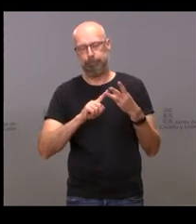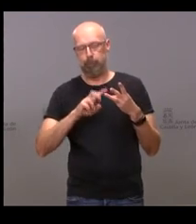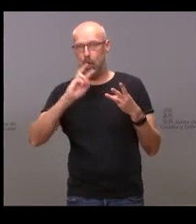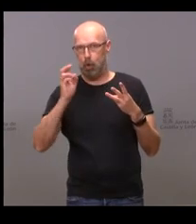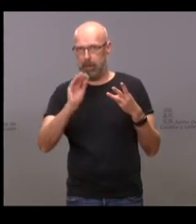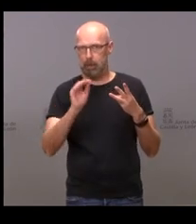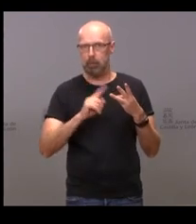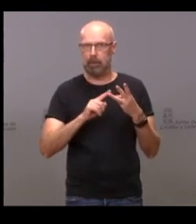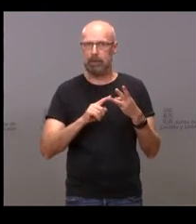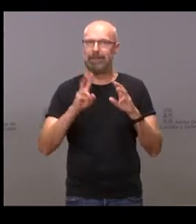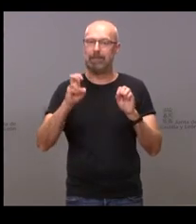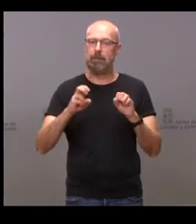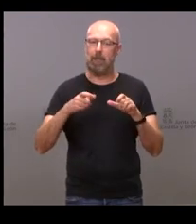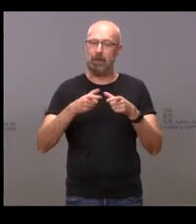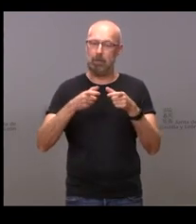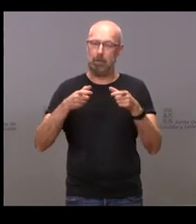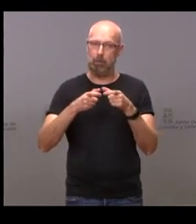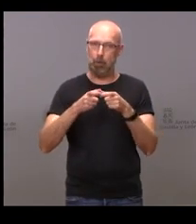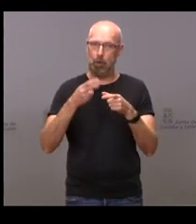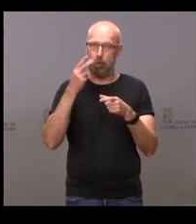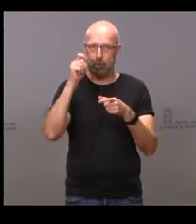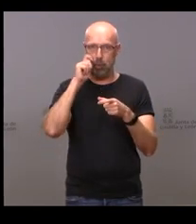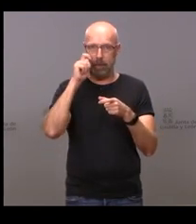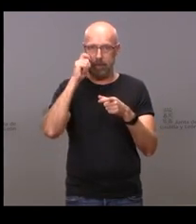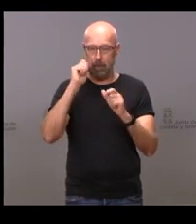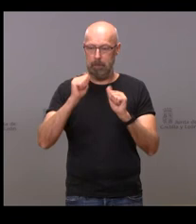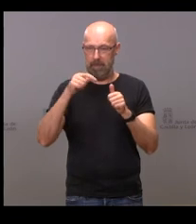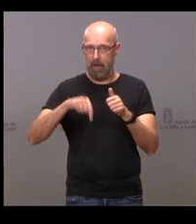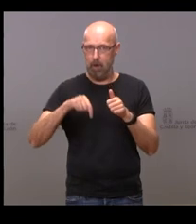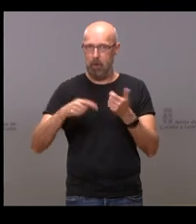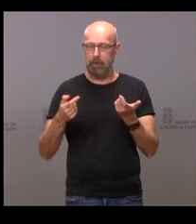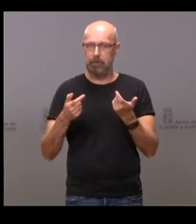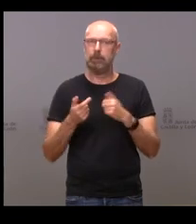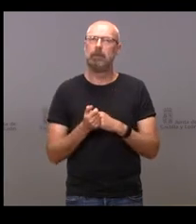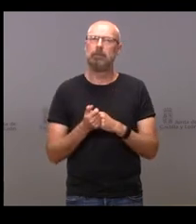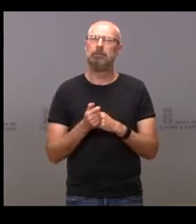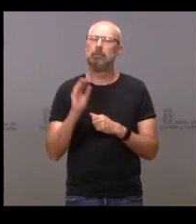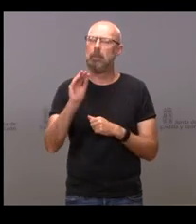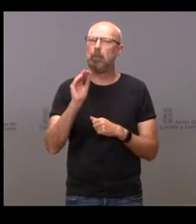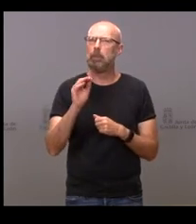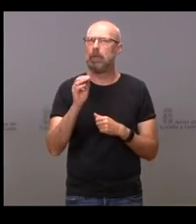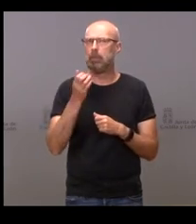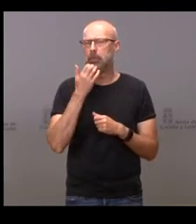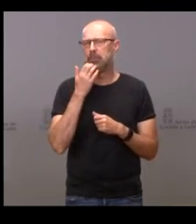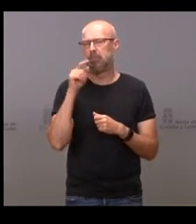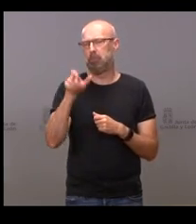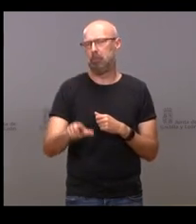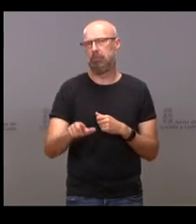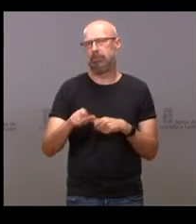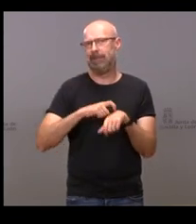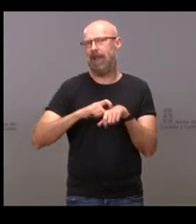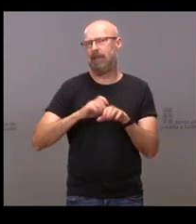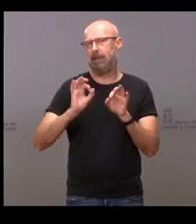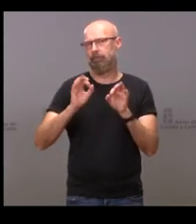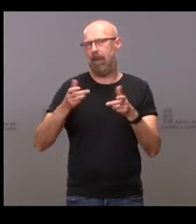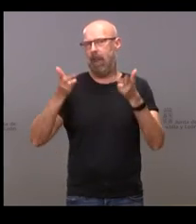sobre los bonos turísticos que se ponen hoy en marcha. Le quería preguntar personalmente si como liberal que se define usted le parece una buena